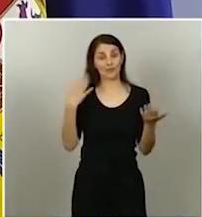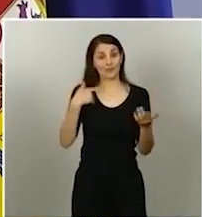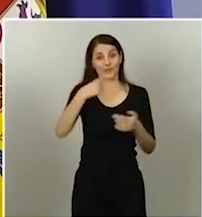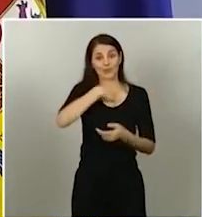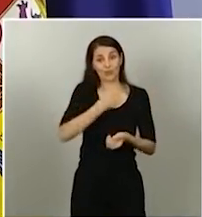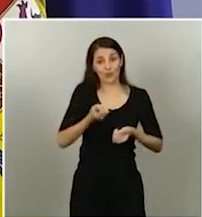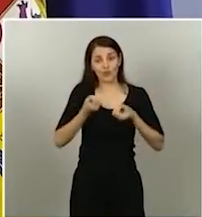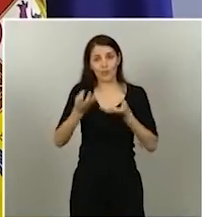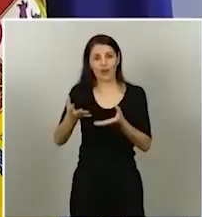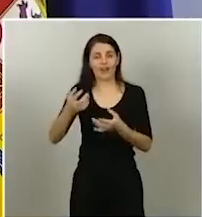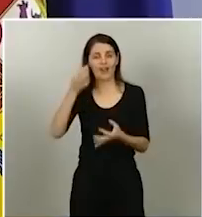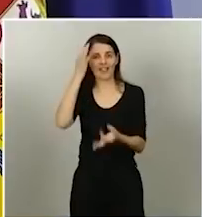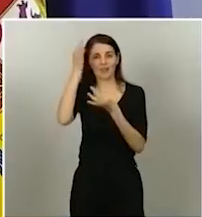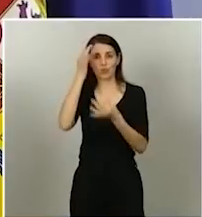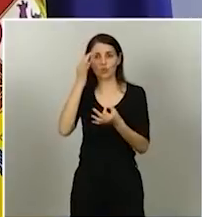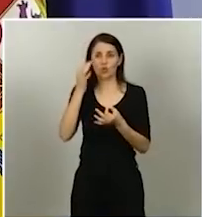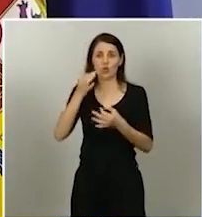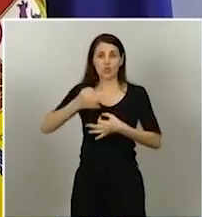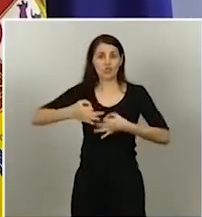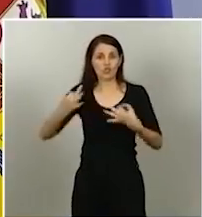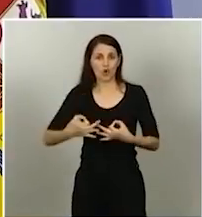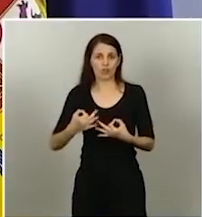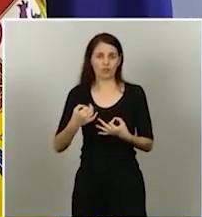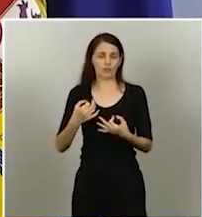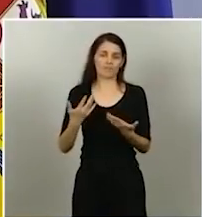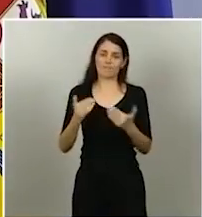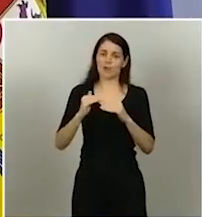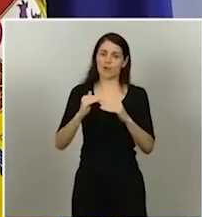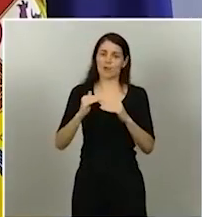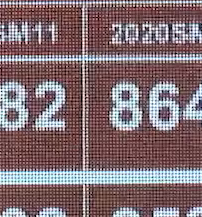congelarlos hasta que todos estos datos se pudieran realmente consolidar, actualizar.